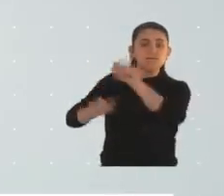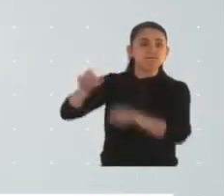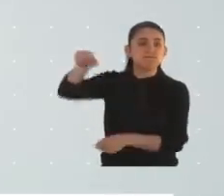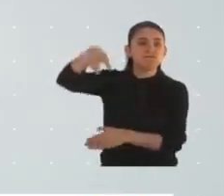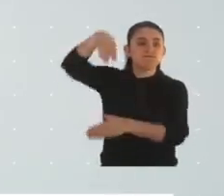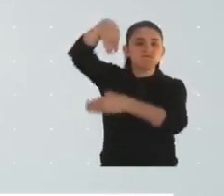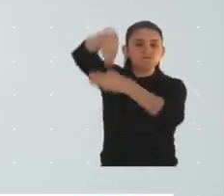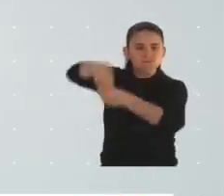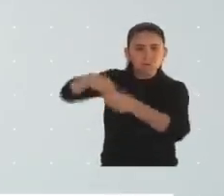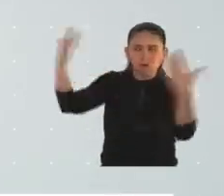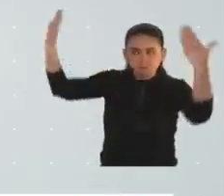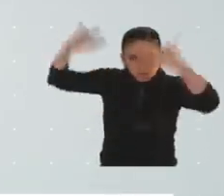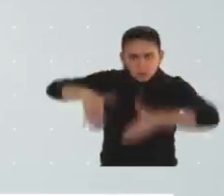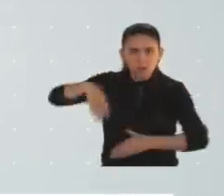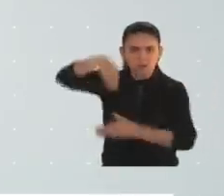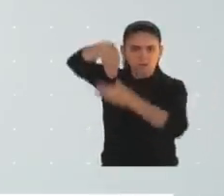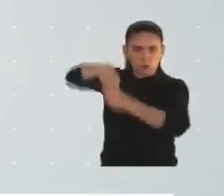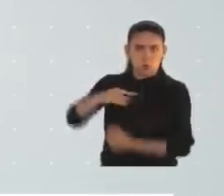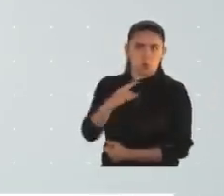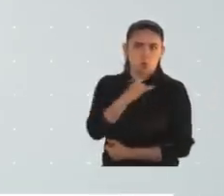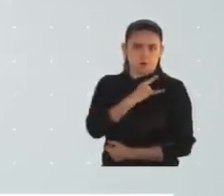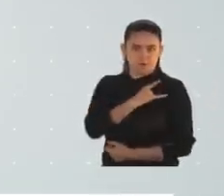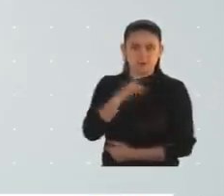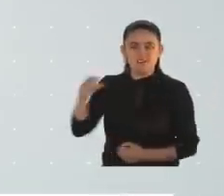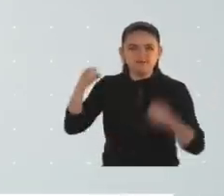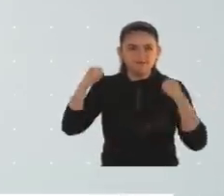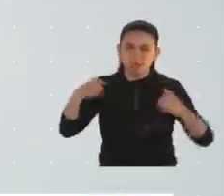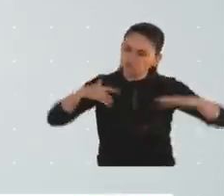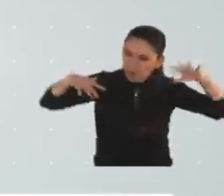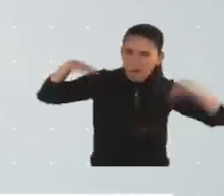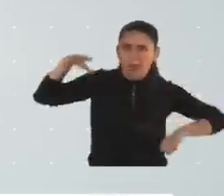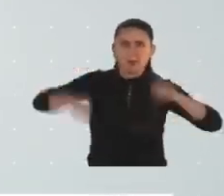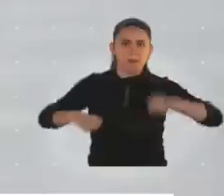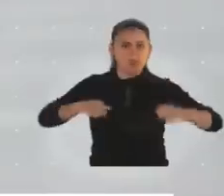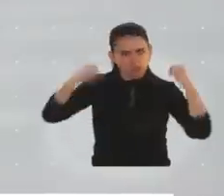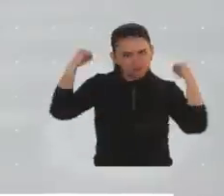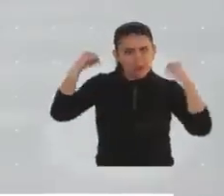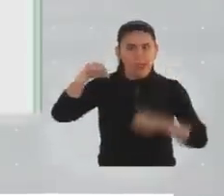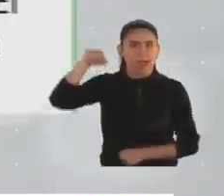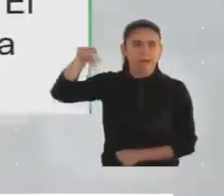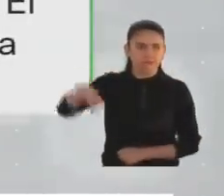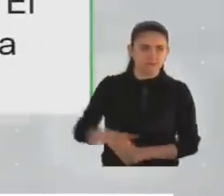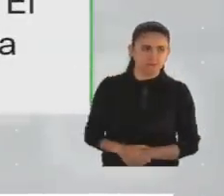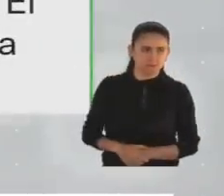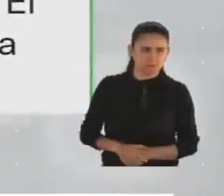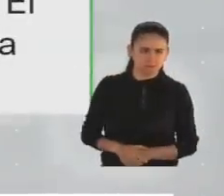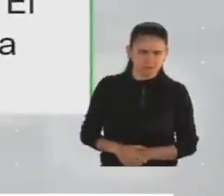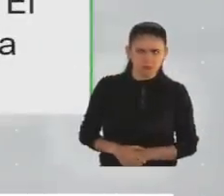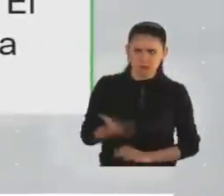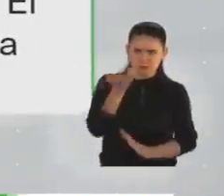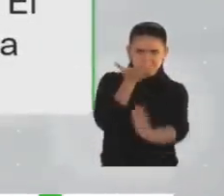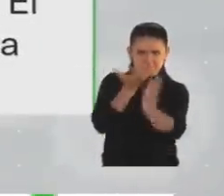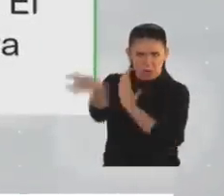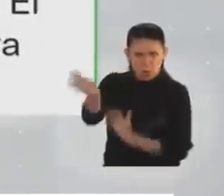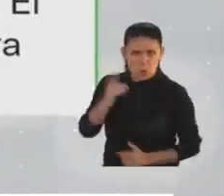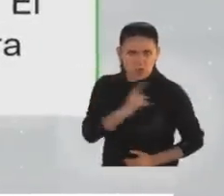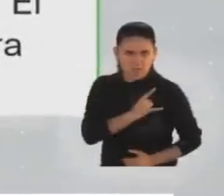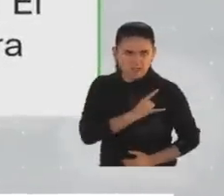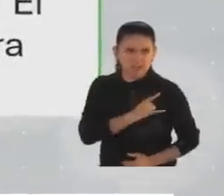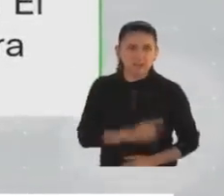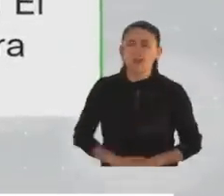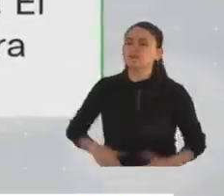varios días acampaban en el campus y que participaron en la llamada toma de Lima. Allanar universidades, gritar